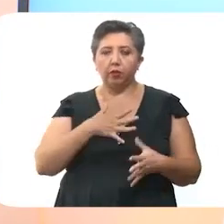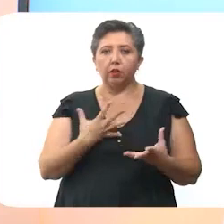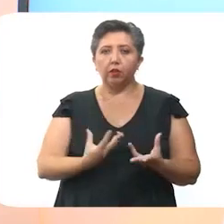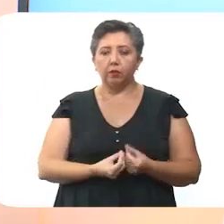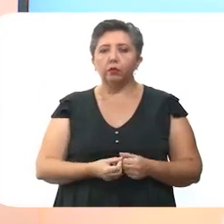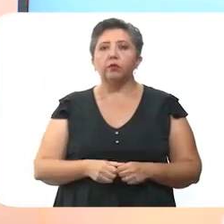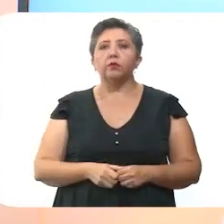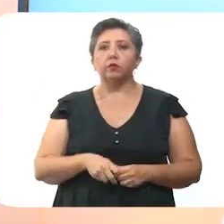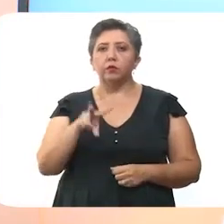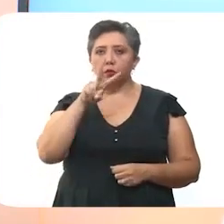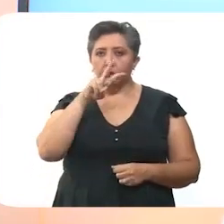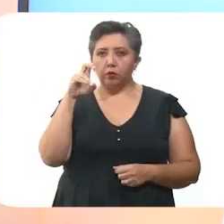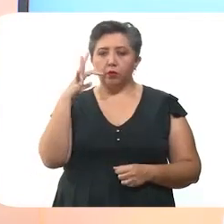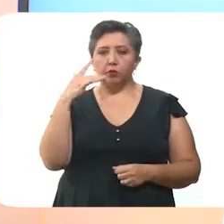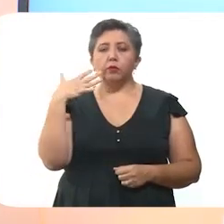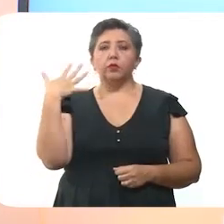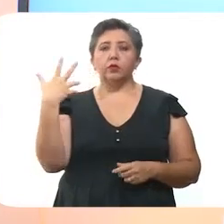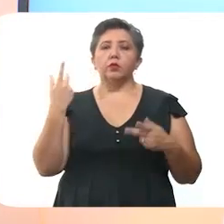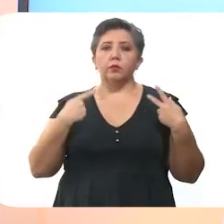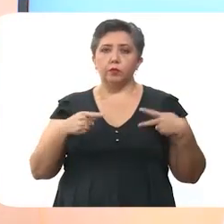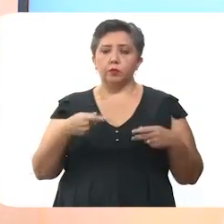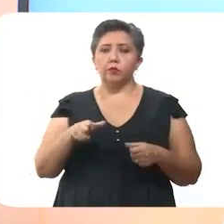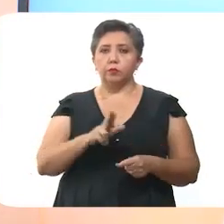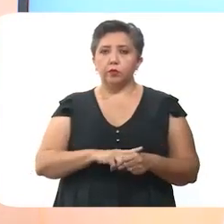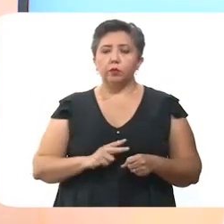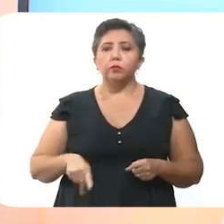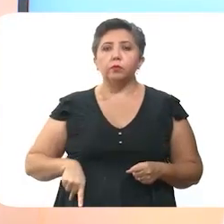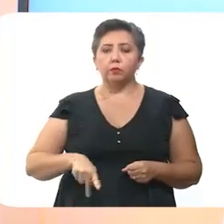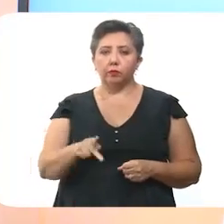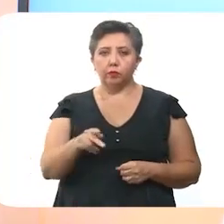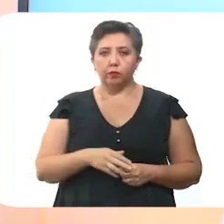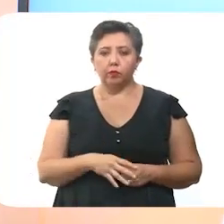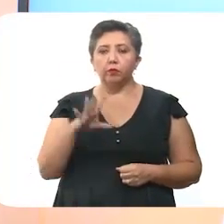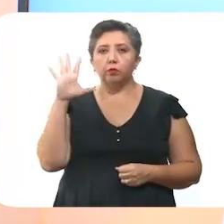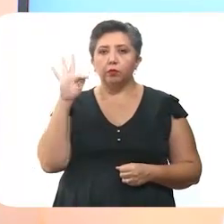hoy tenemos 255 pacientes en hospitales públicos.